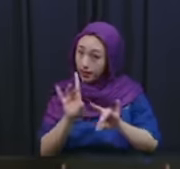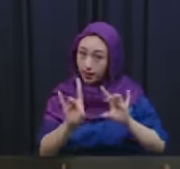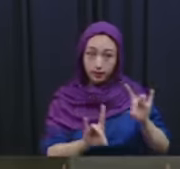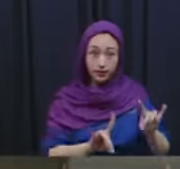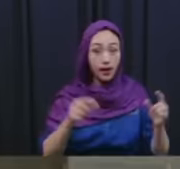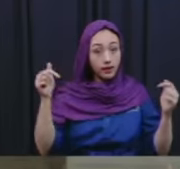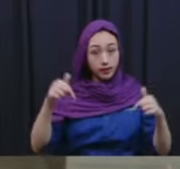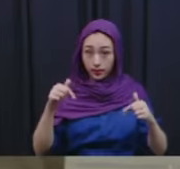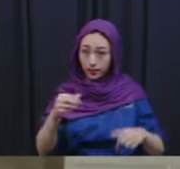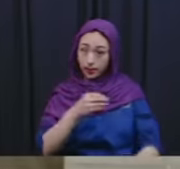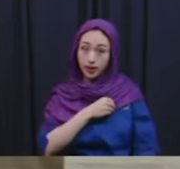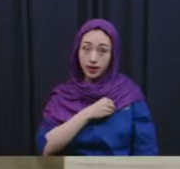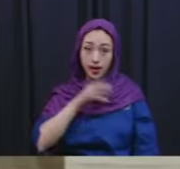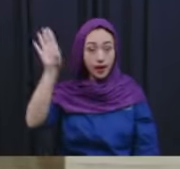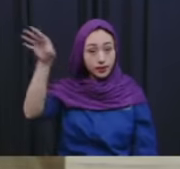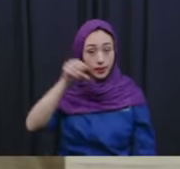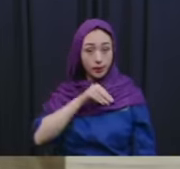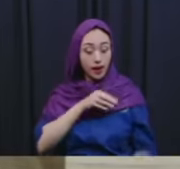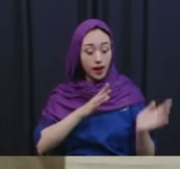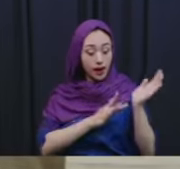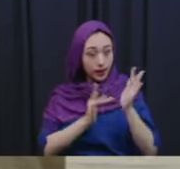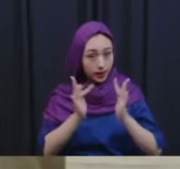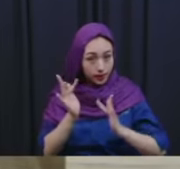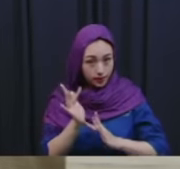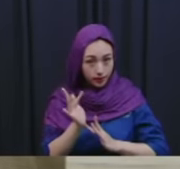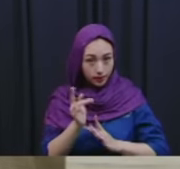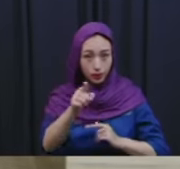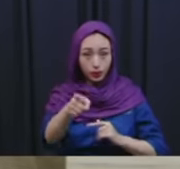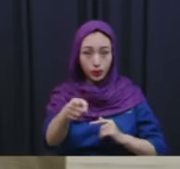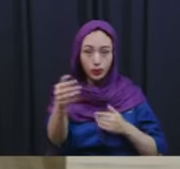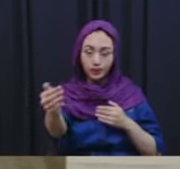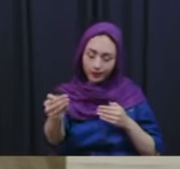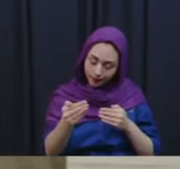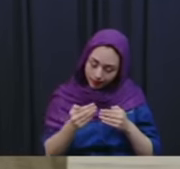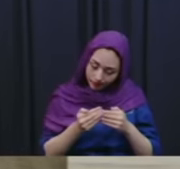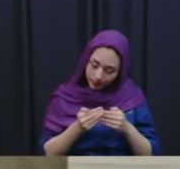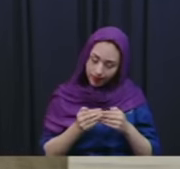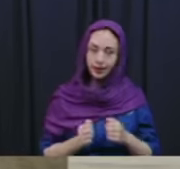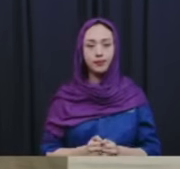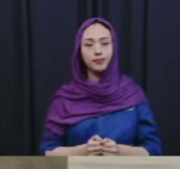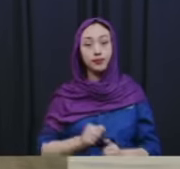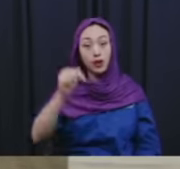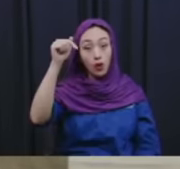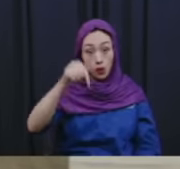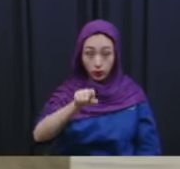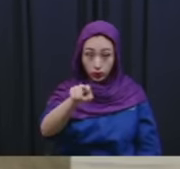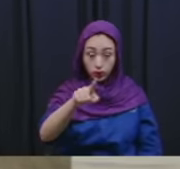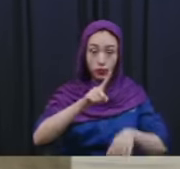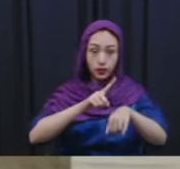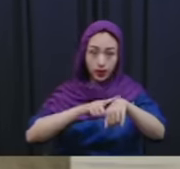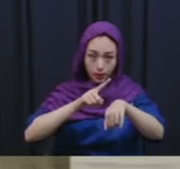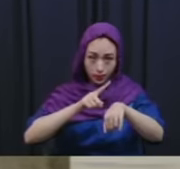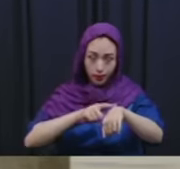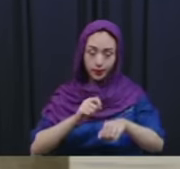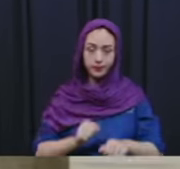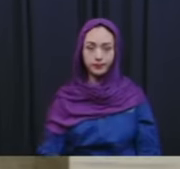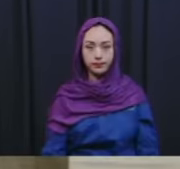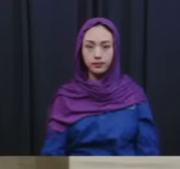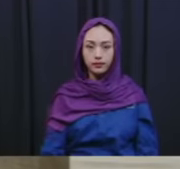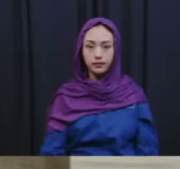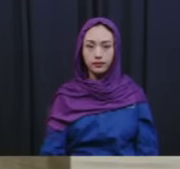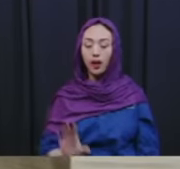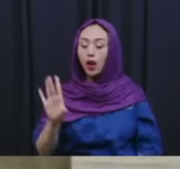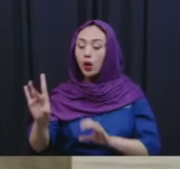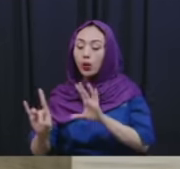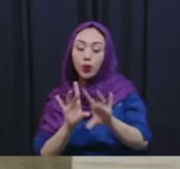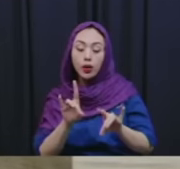señor Acércate es tu momento es tu tiempo si hay alguien acá también que